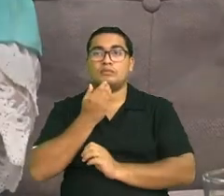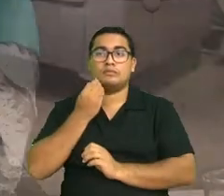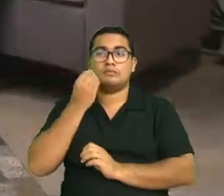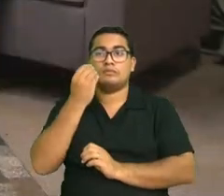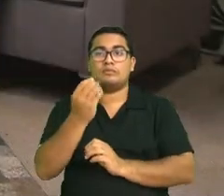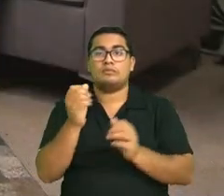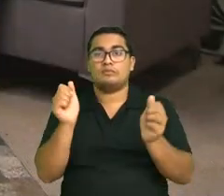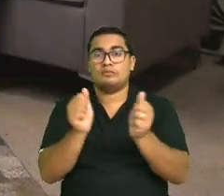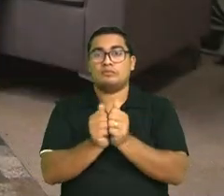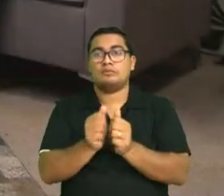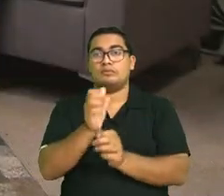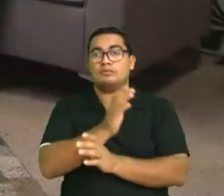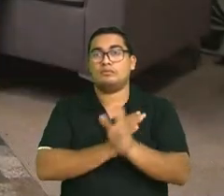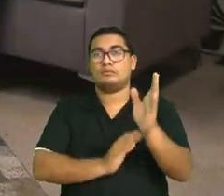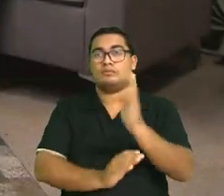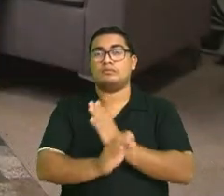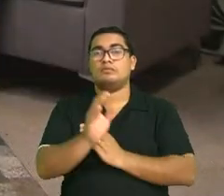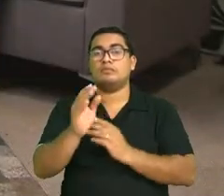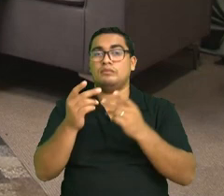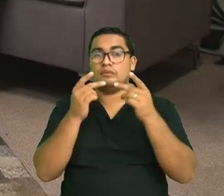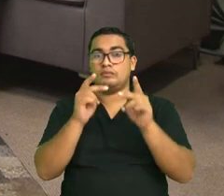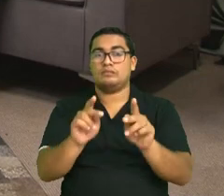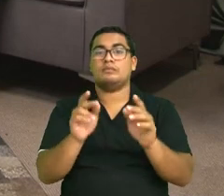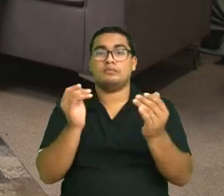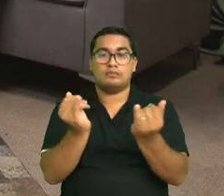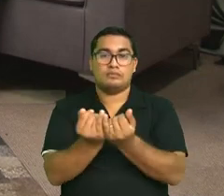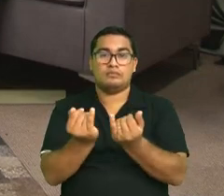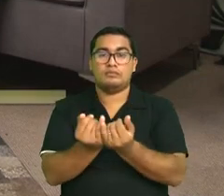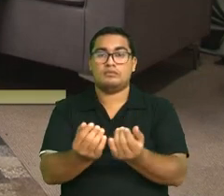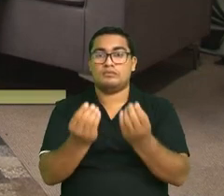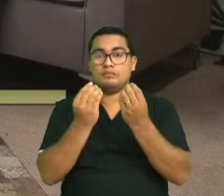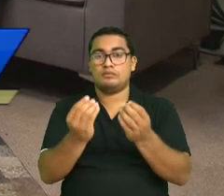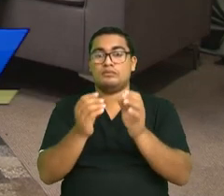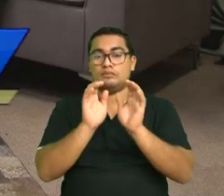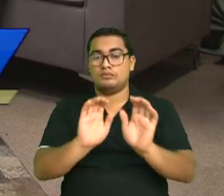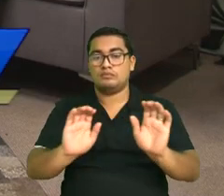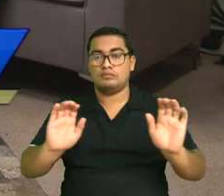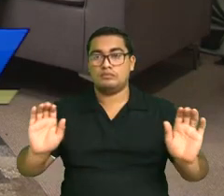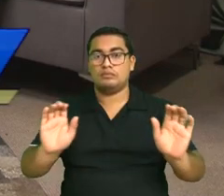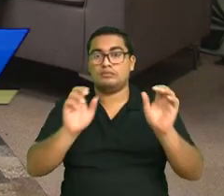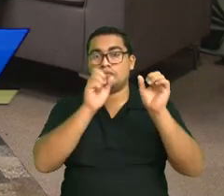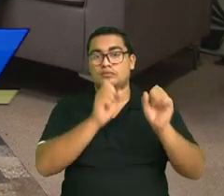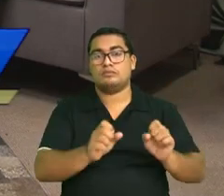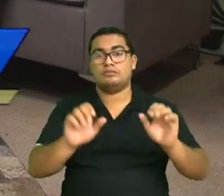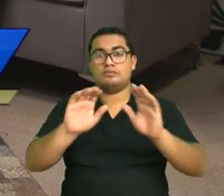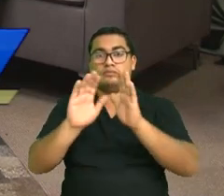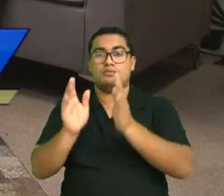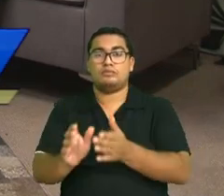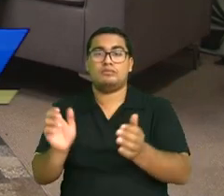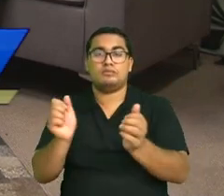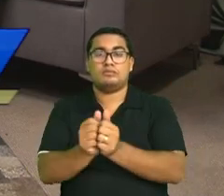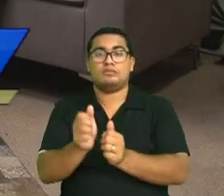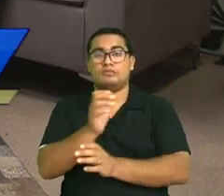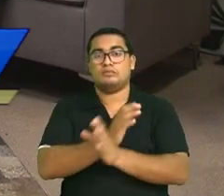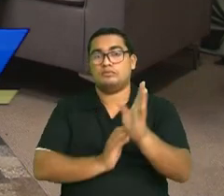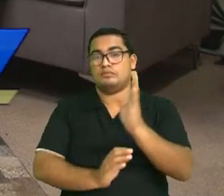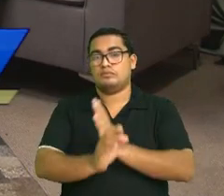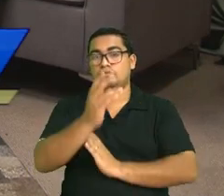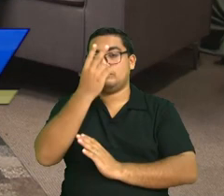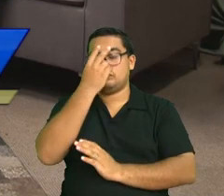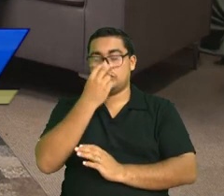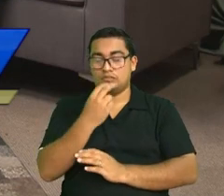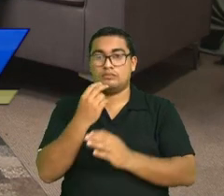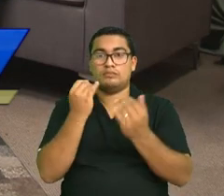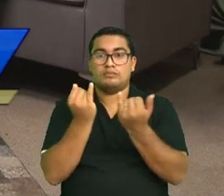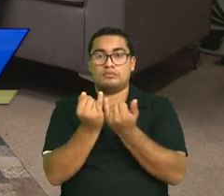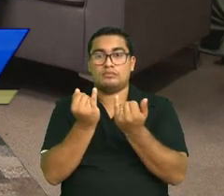con discapacidad auditiva, pero también hay muchos niños y niñas con discapacidad visual. Claro. ¿Verdad? Que también hay un sistema que se ha logrado